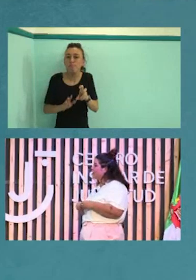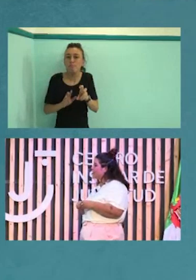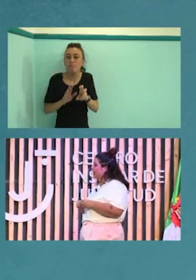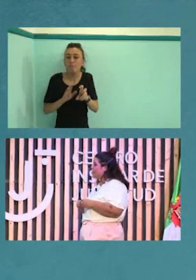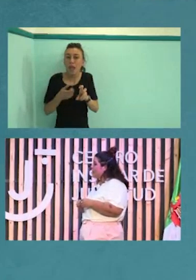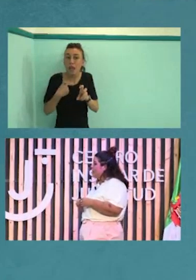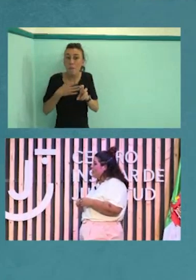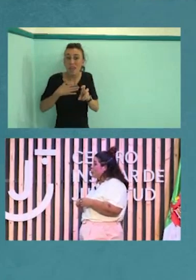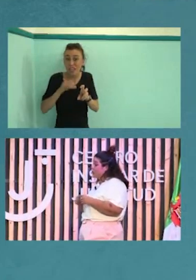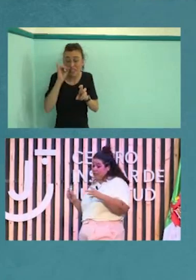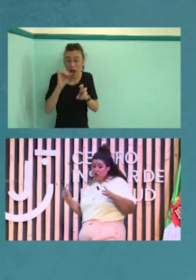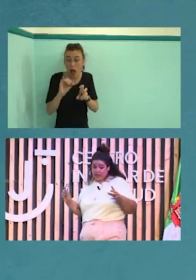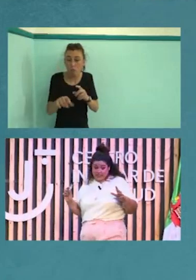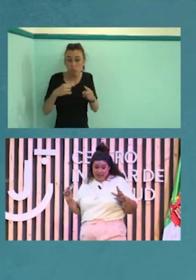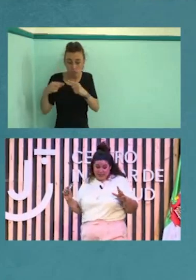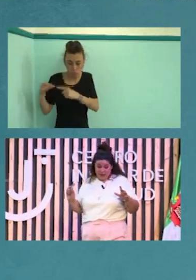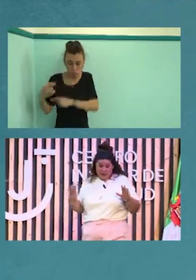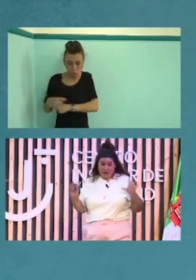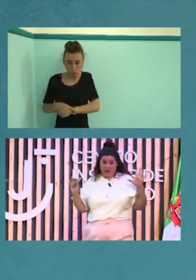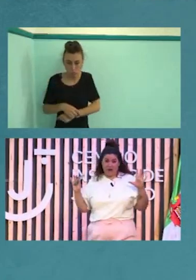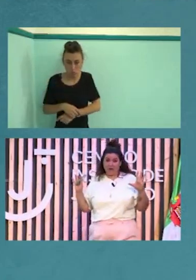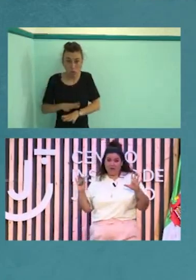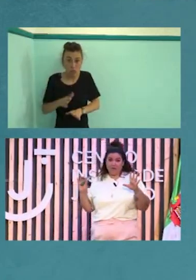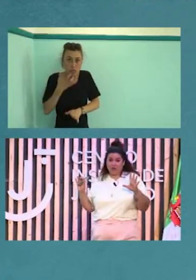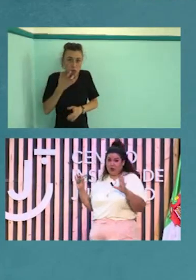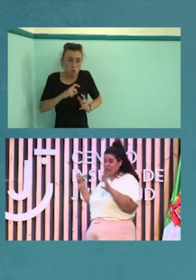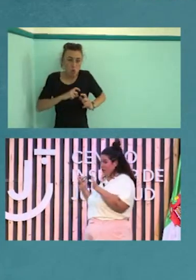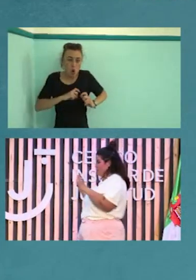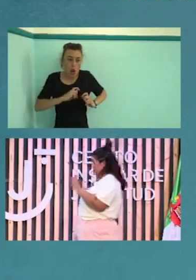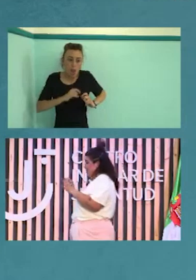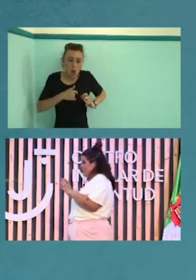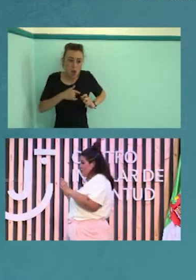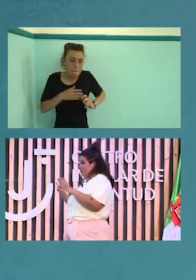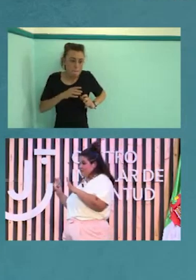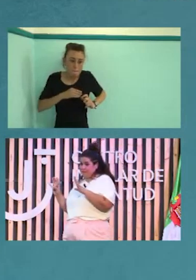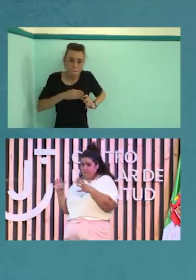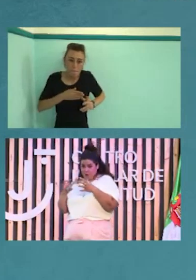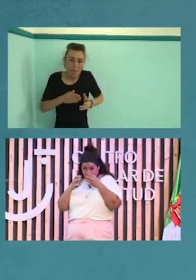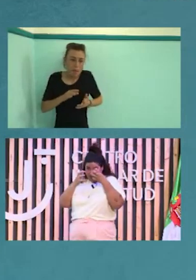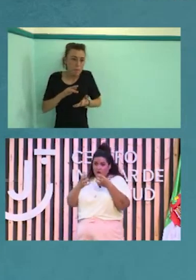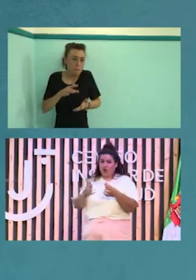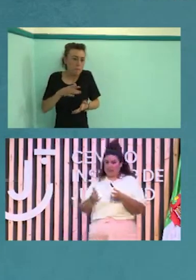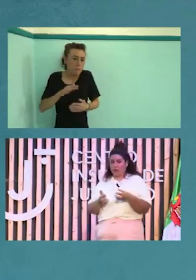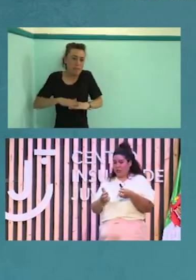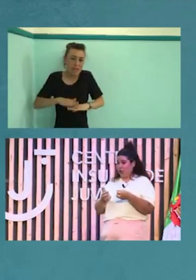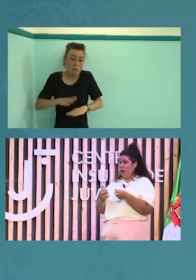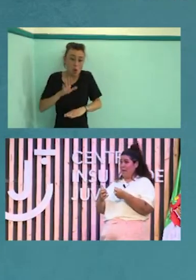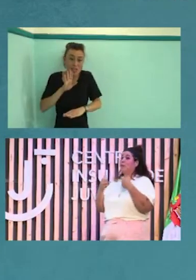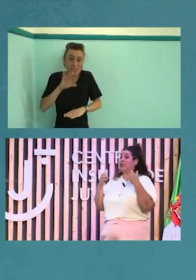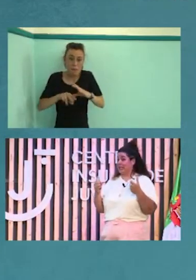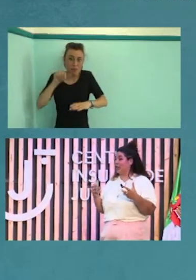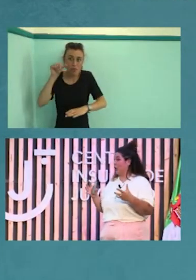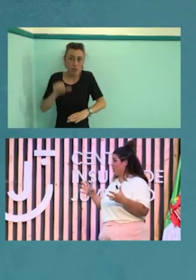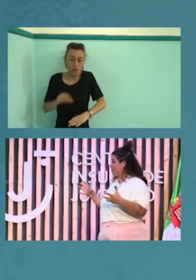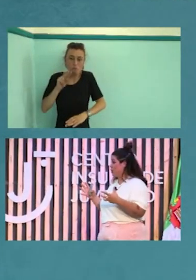cuenta de Instagram Yo siempre digo que si alguien tiene un mínimo de corazón Yo creo que si lo ve ese vídeo conecta con lo que estamos diciendo y con la